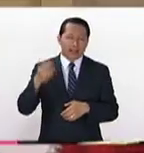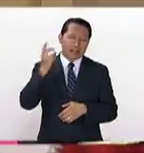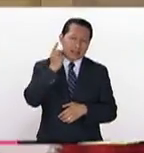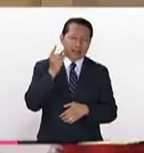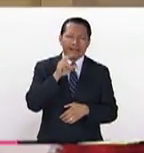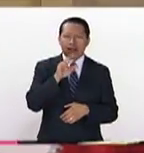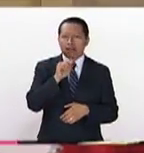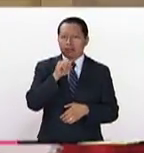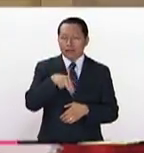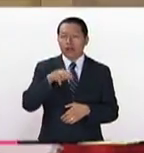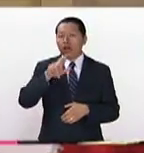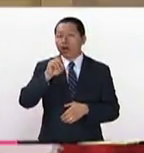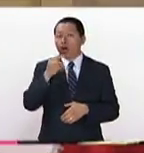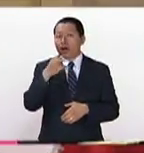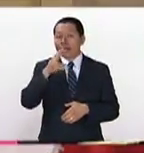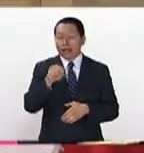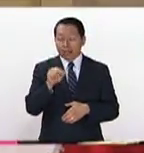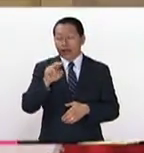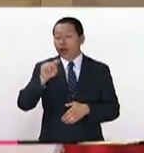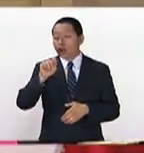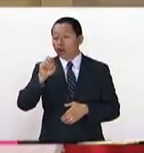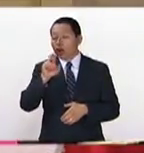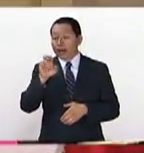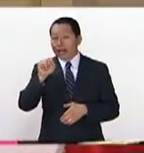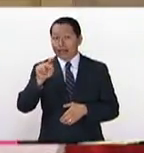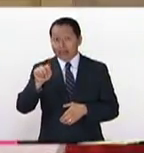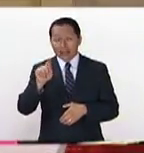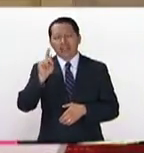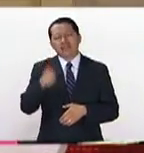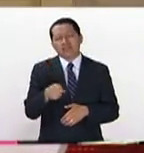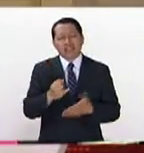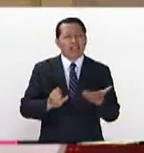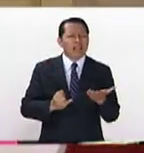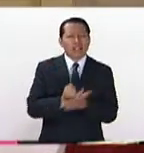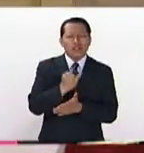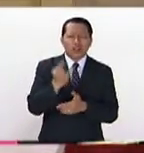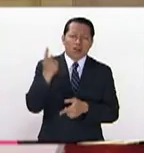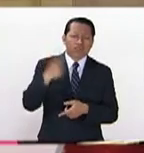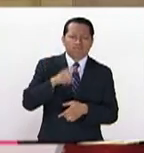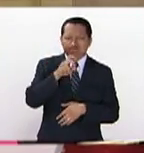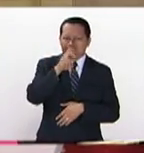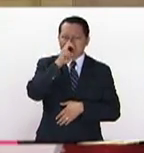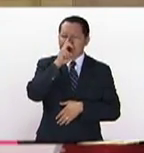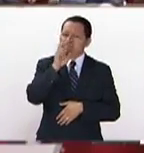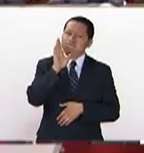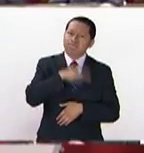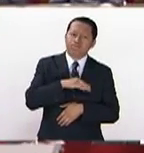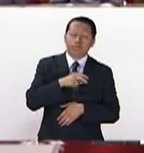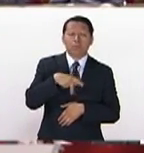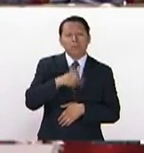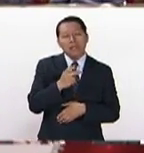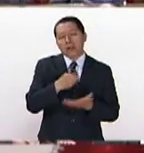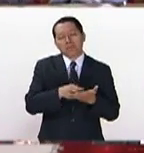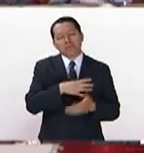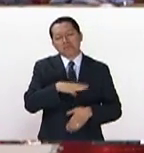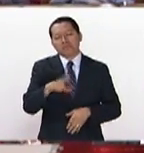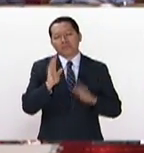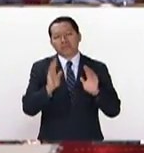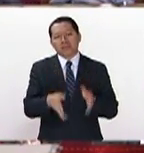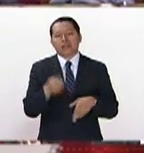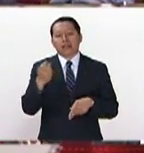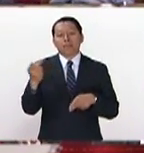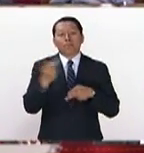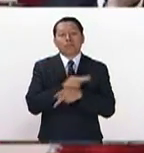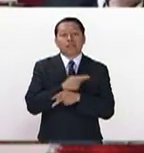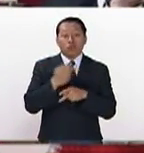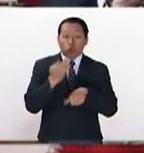Parlamento catalán, Roger Torrent, al considerar que toma decisiones arbitrarias. Sin embargo, esta ya fue rechazada. Así los